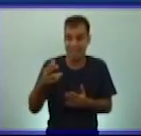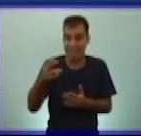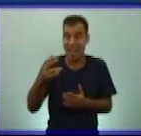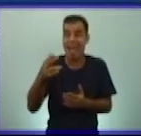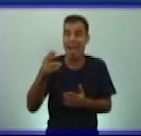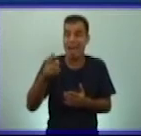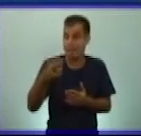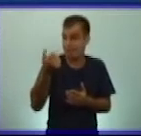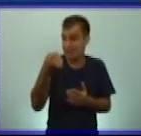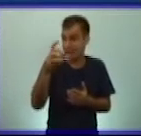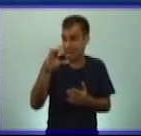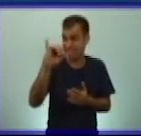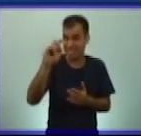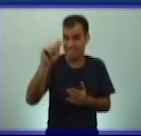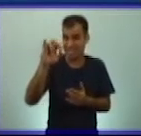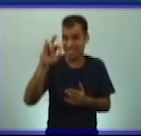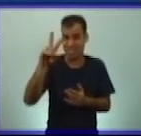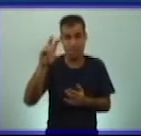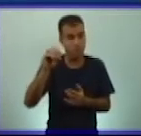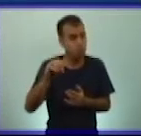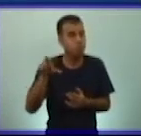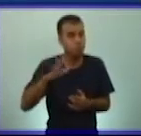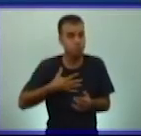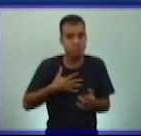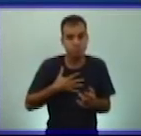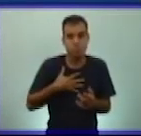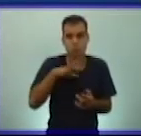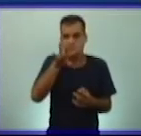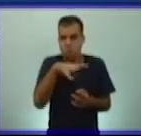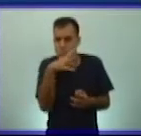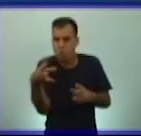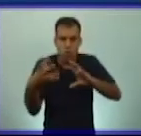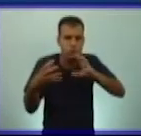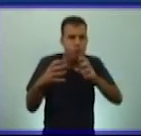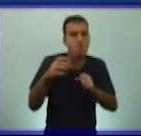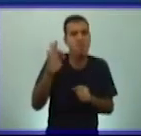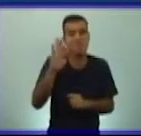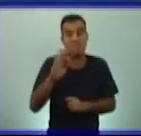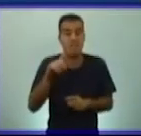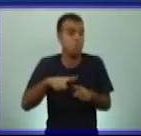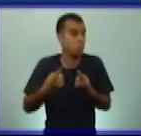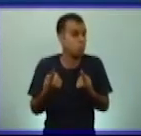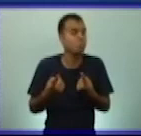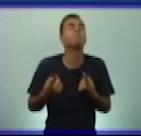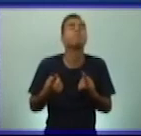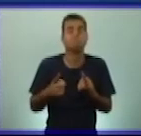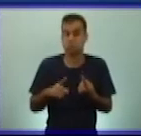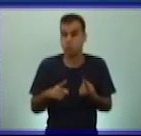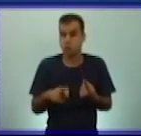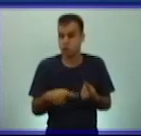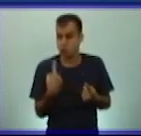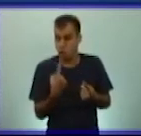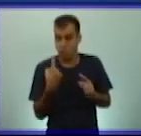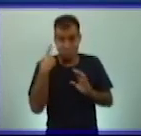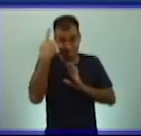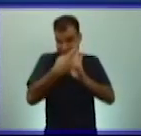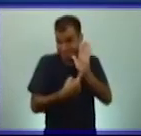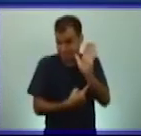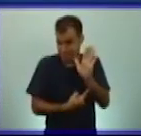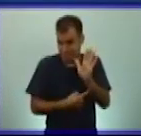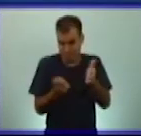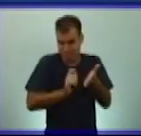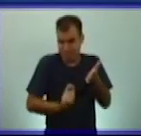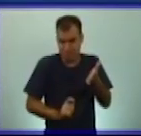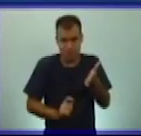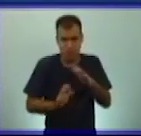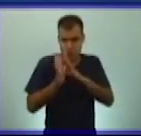Este circuito como un modelo físico, porque realmente yo no he caracterizado, o no lo he mencionado hasta ahora, que